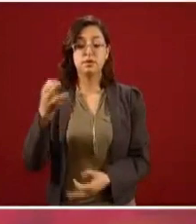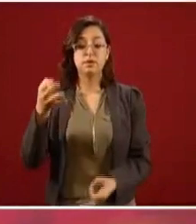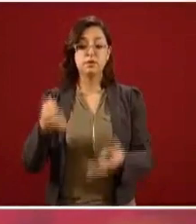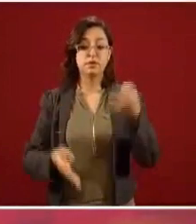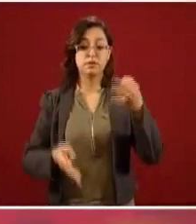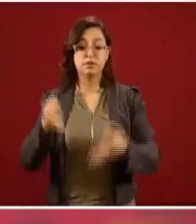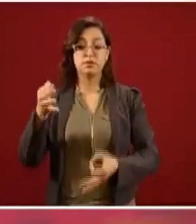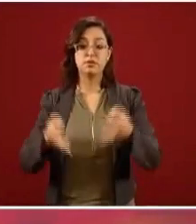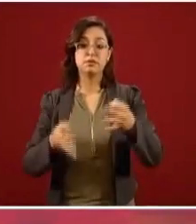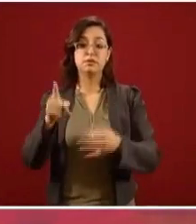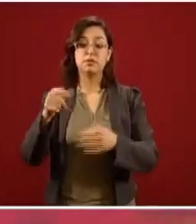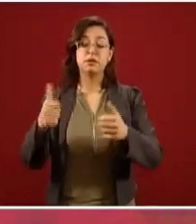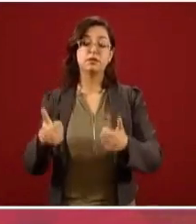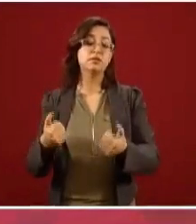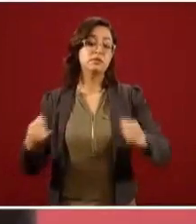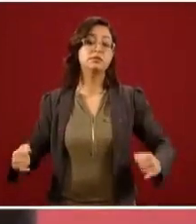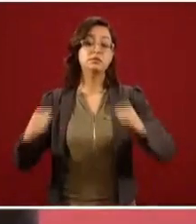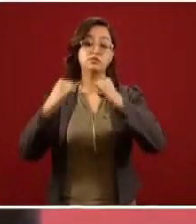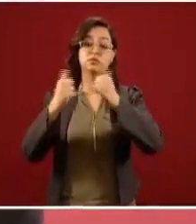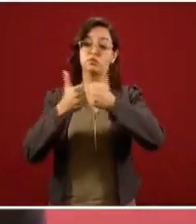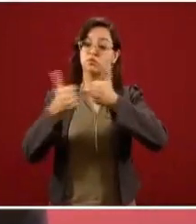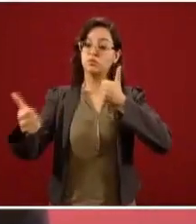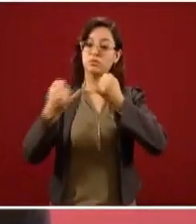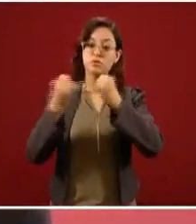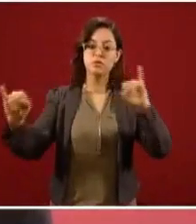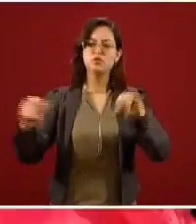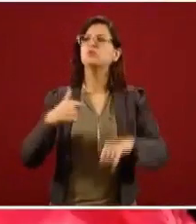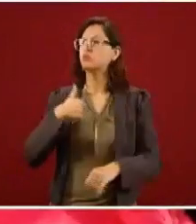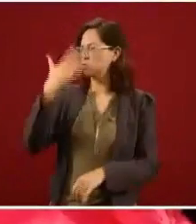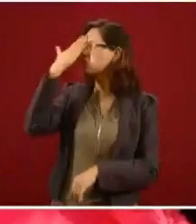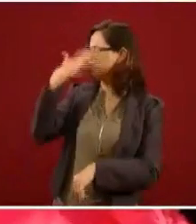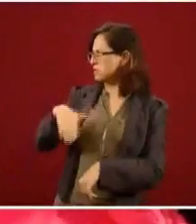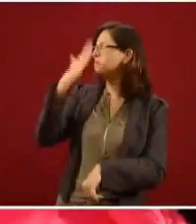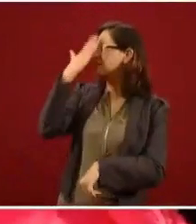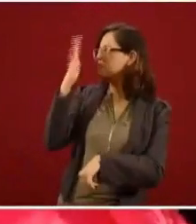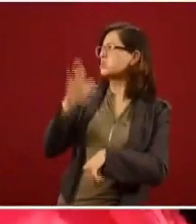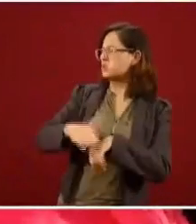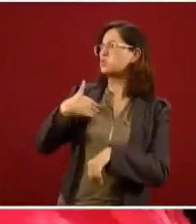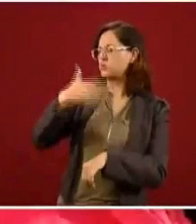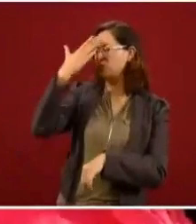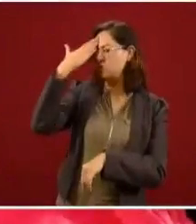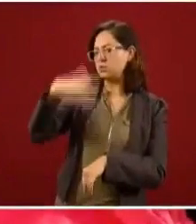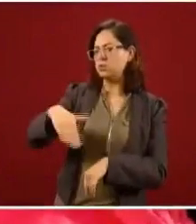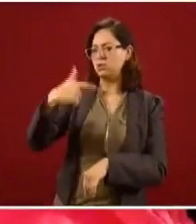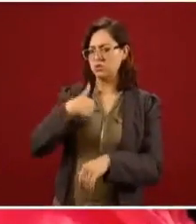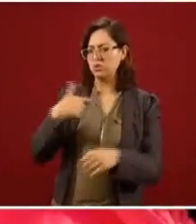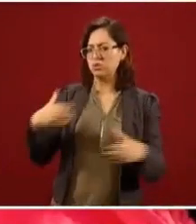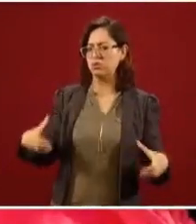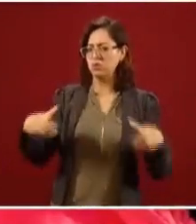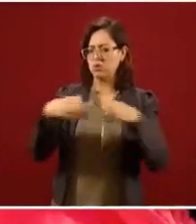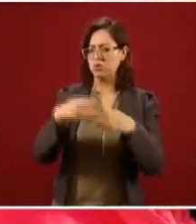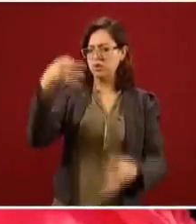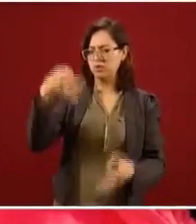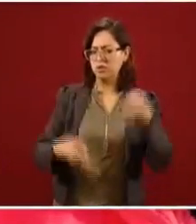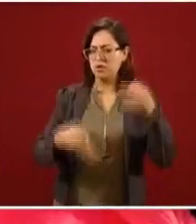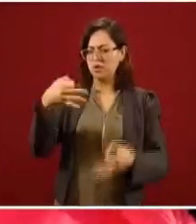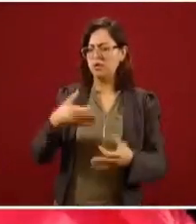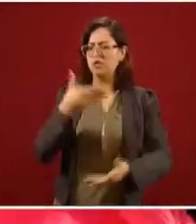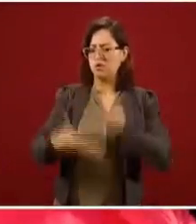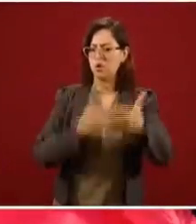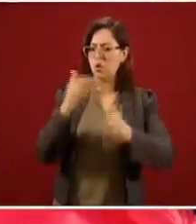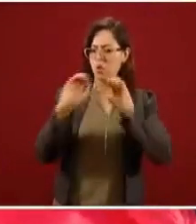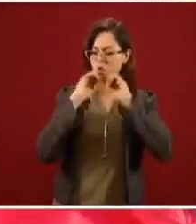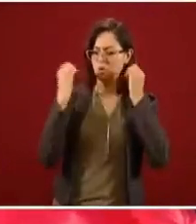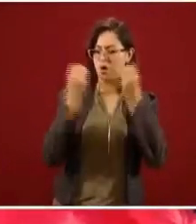es una institución autónoma. Lo sé perfectamente, señor presidente. Pertenezco al colectivo Fiscalía que Sirva,